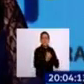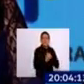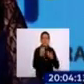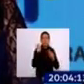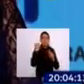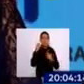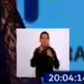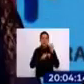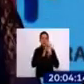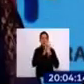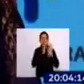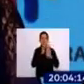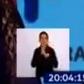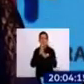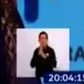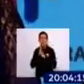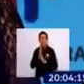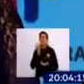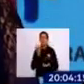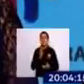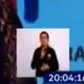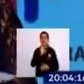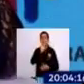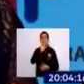de los ciudadanos ha sido del